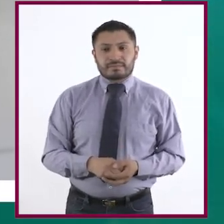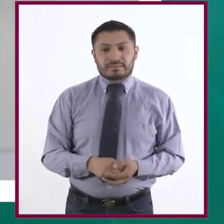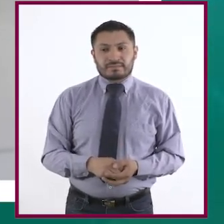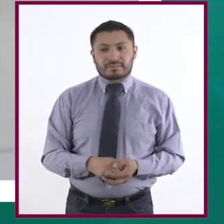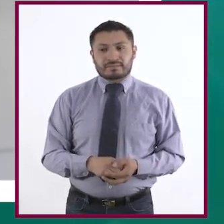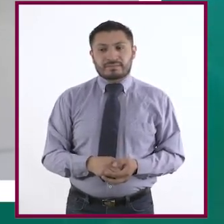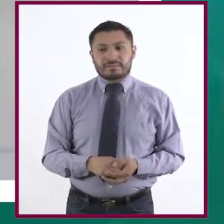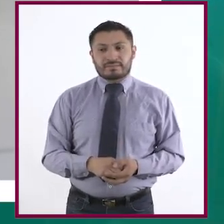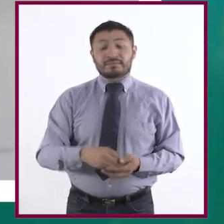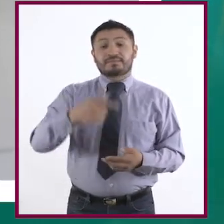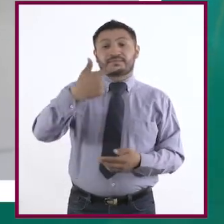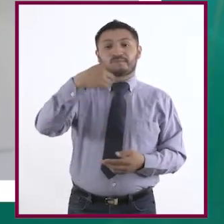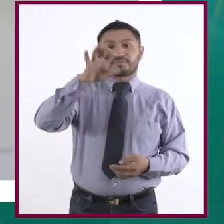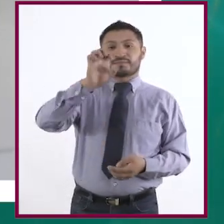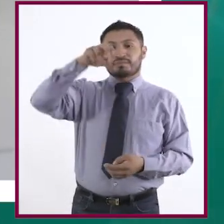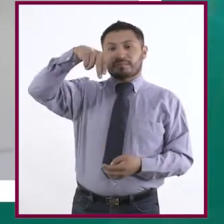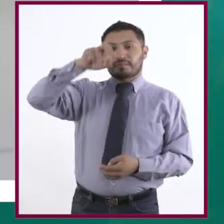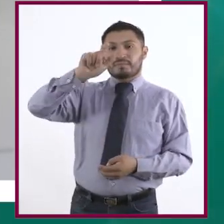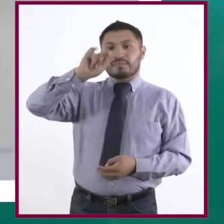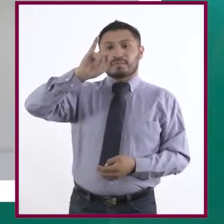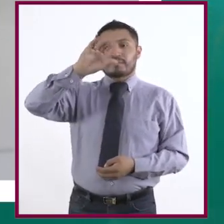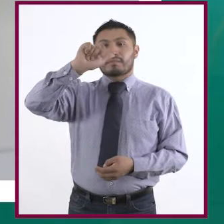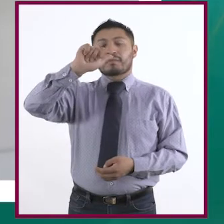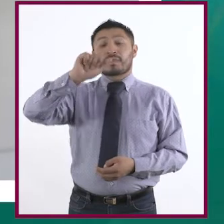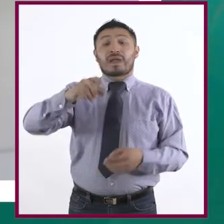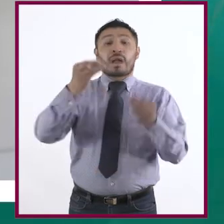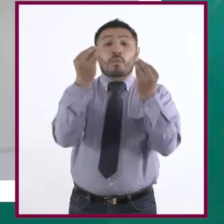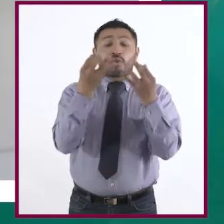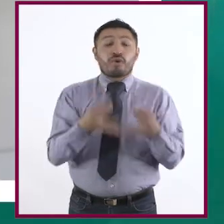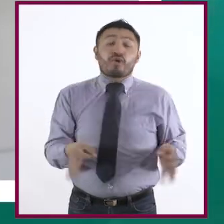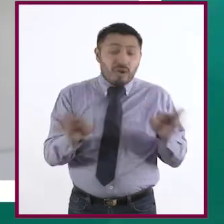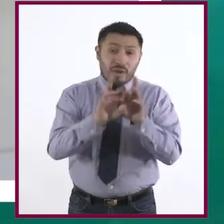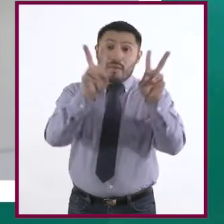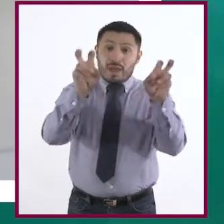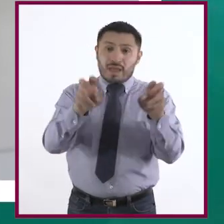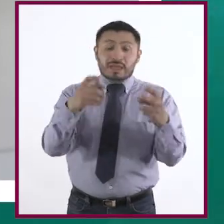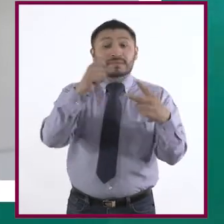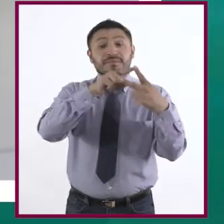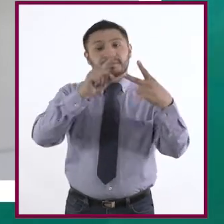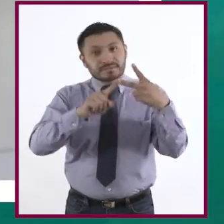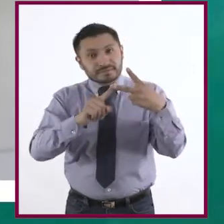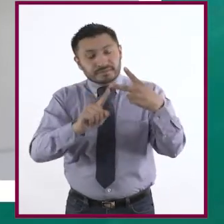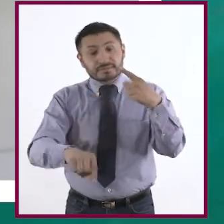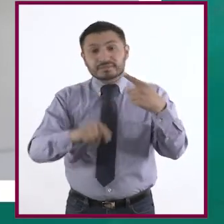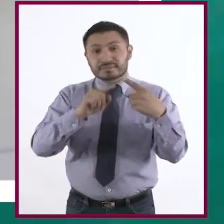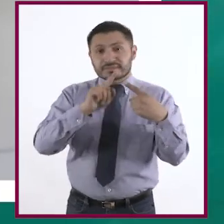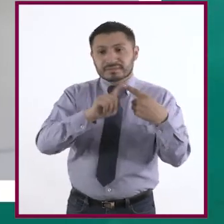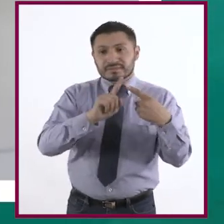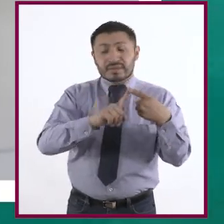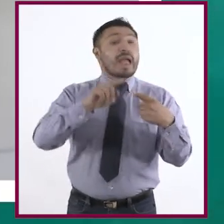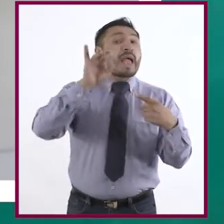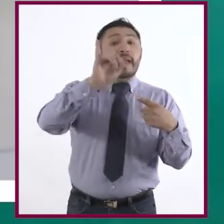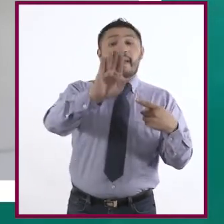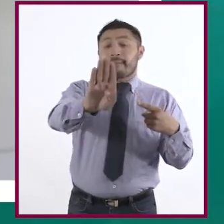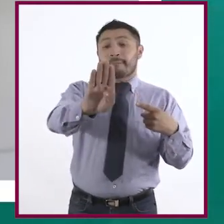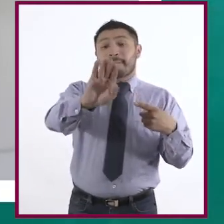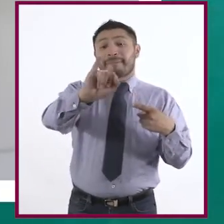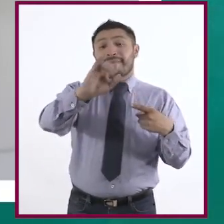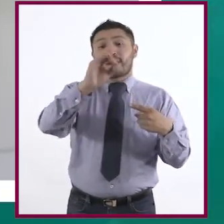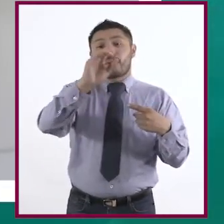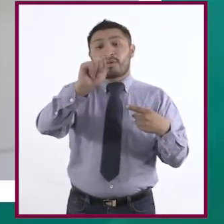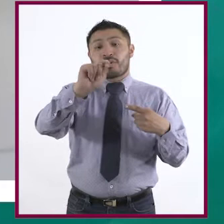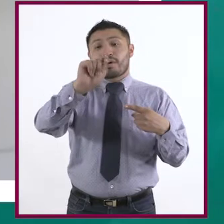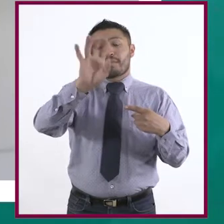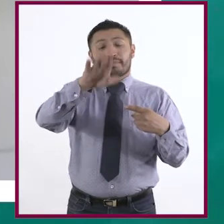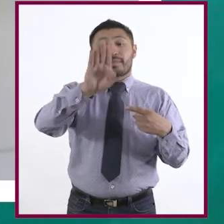en este tema es muy importante por dos razones. La bioética se puede definir como